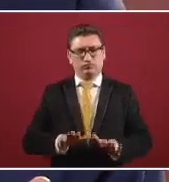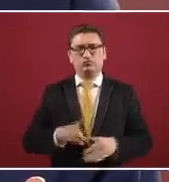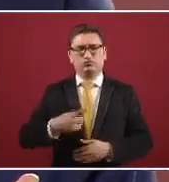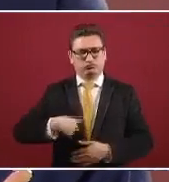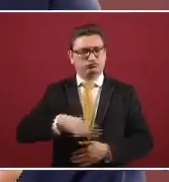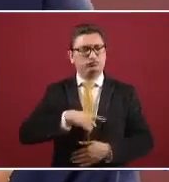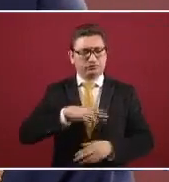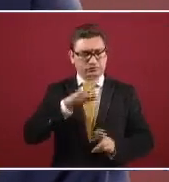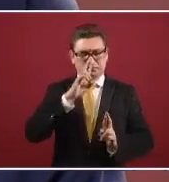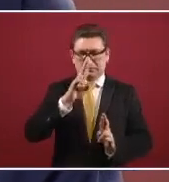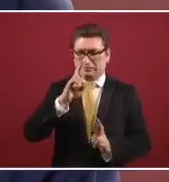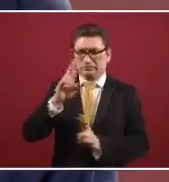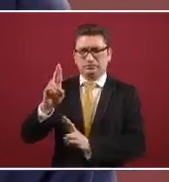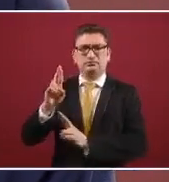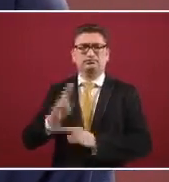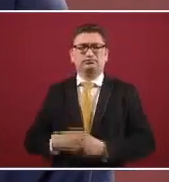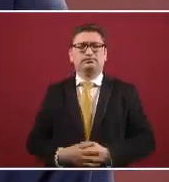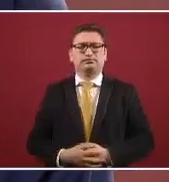respetando